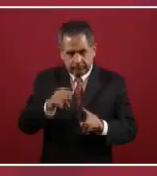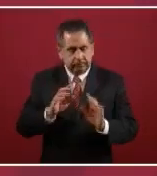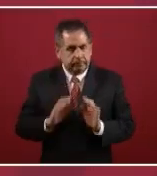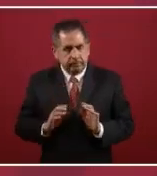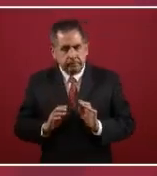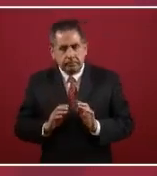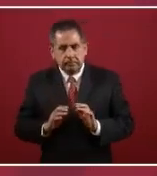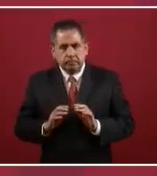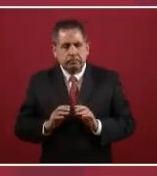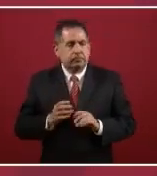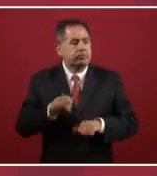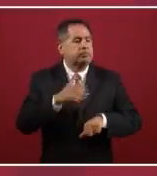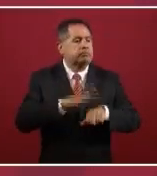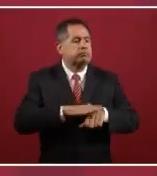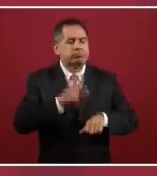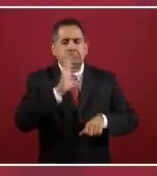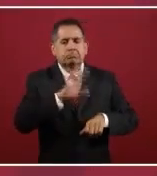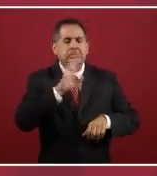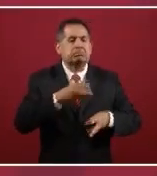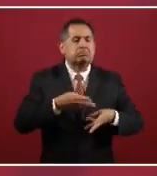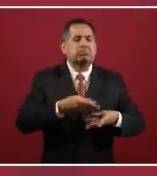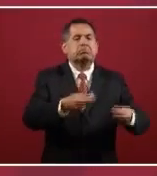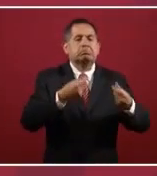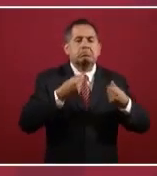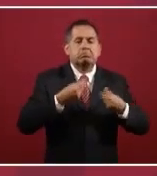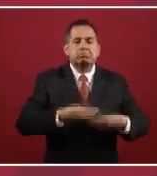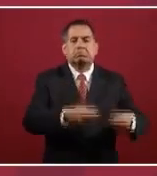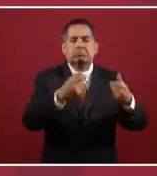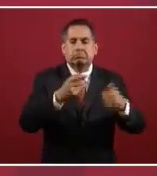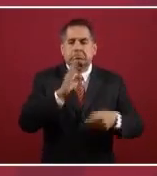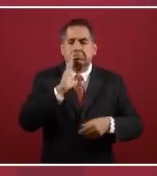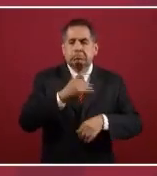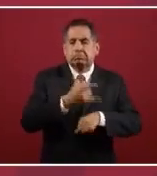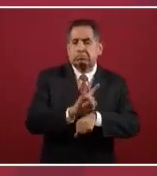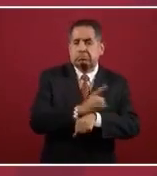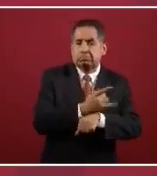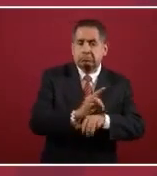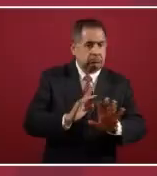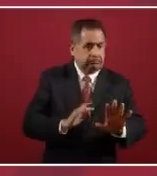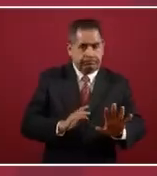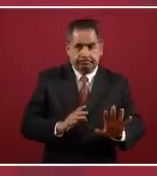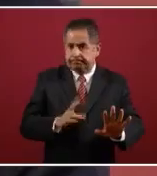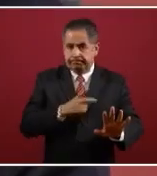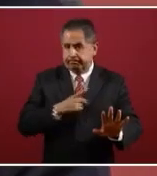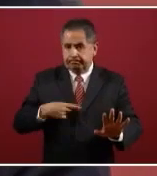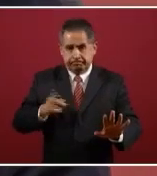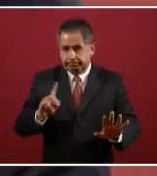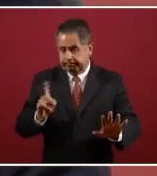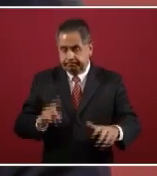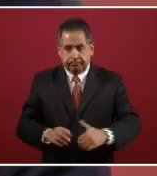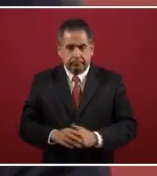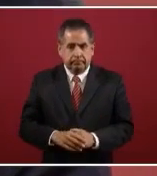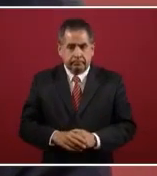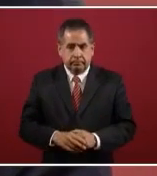hacer una mala administración de los dineros del presupuesto.